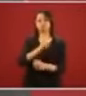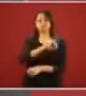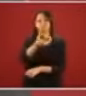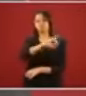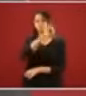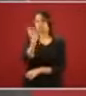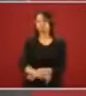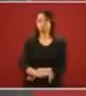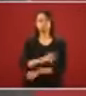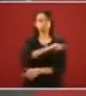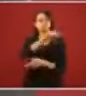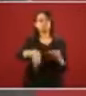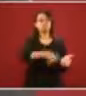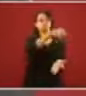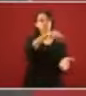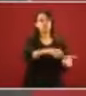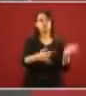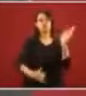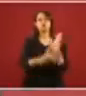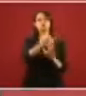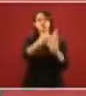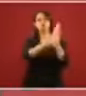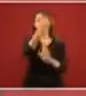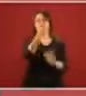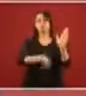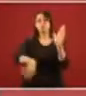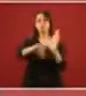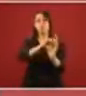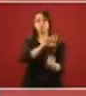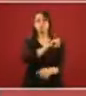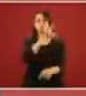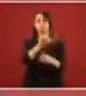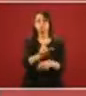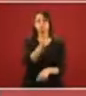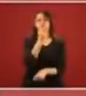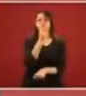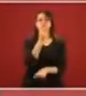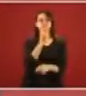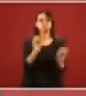cuarteles que hemos construido en 14 meses.